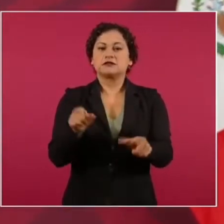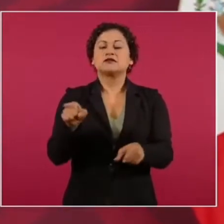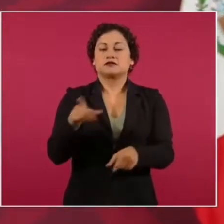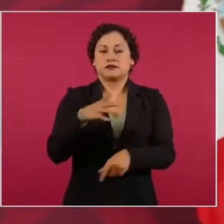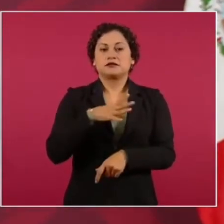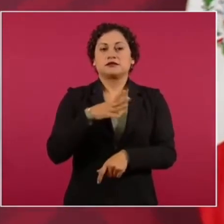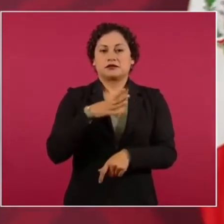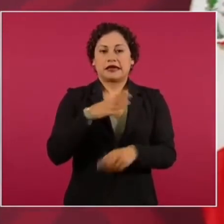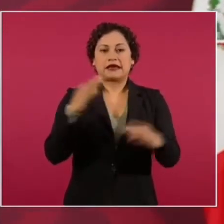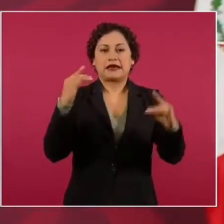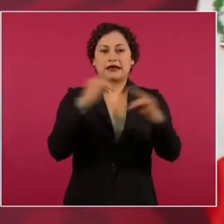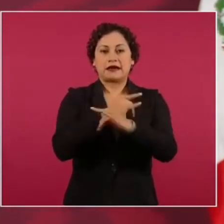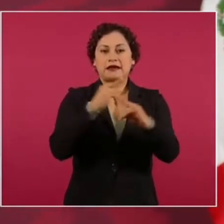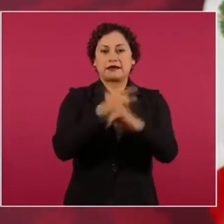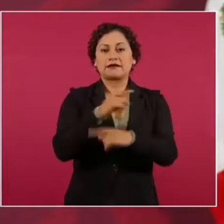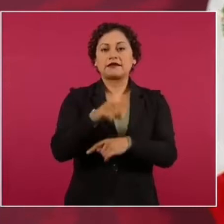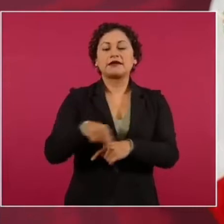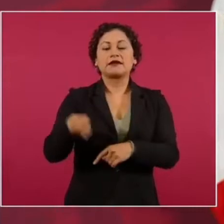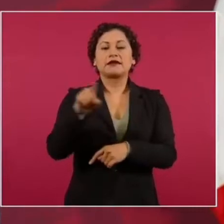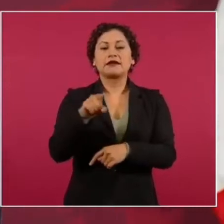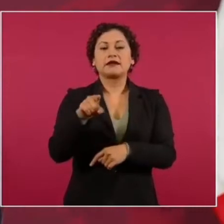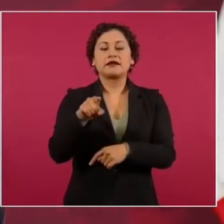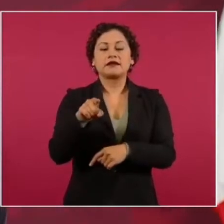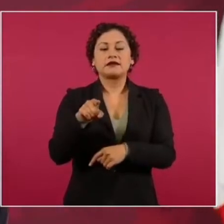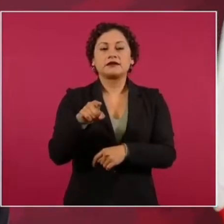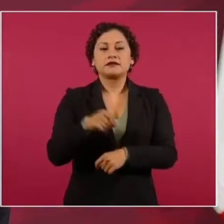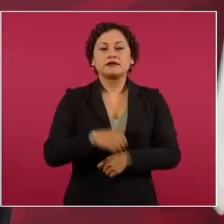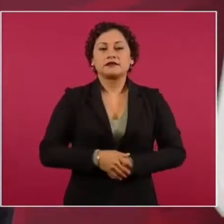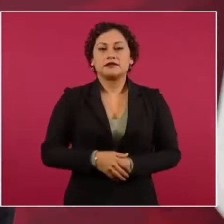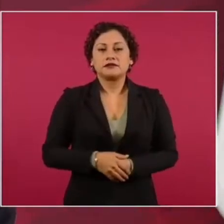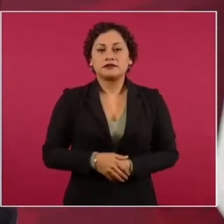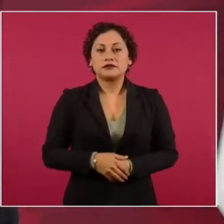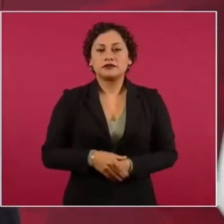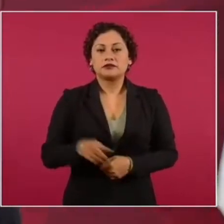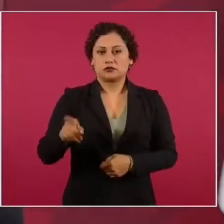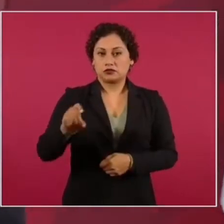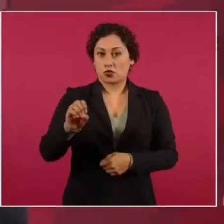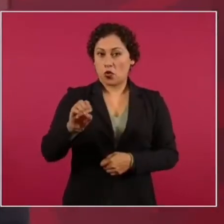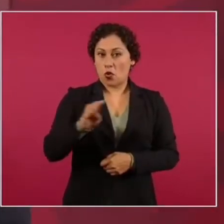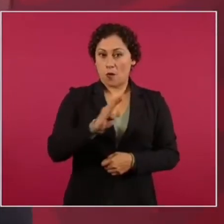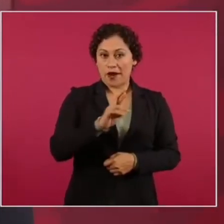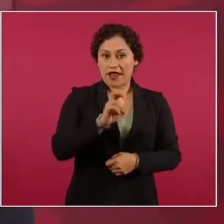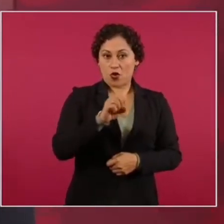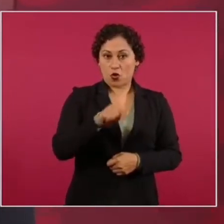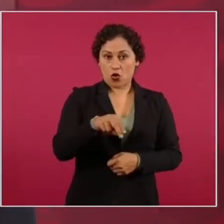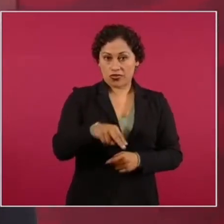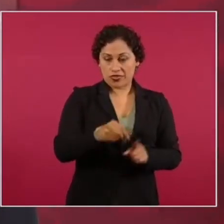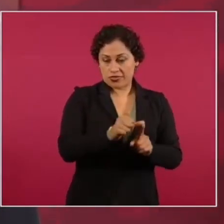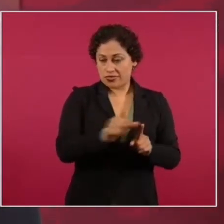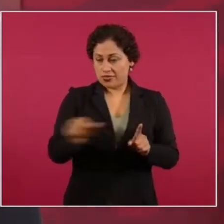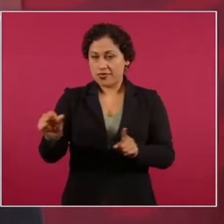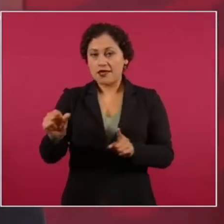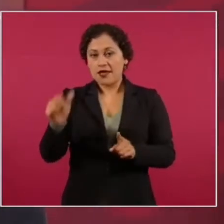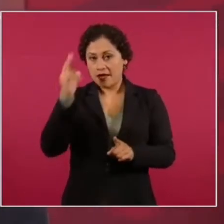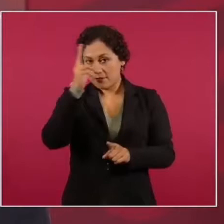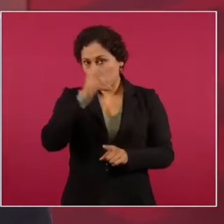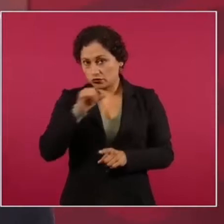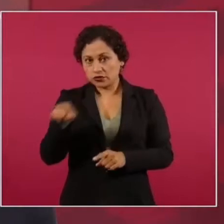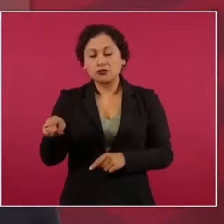la carretera, que estaban en la carretera de Obregón a Hermosillo,